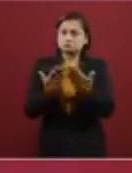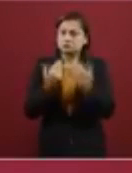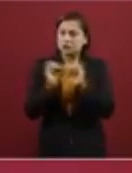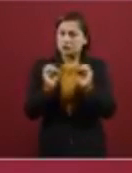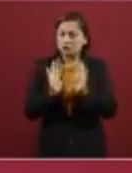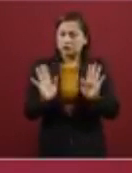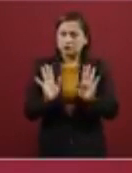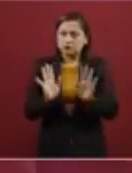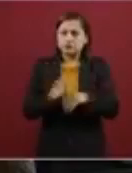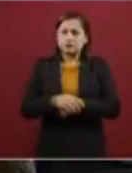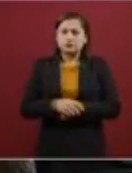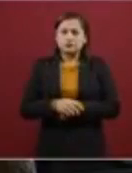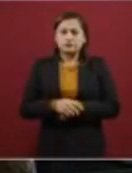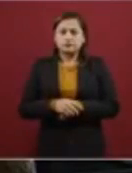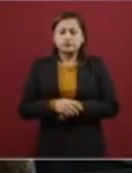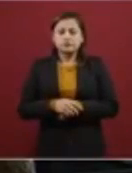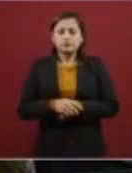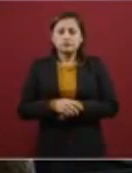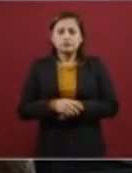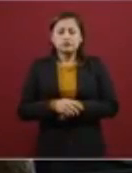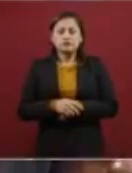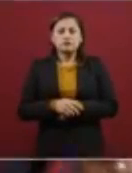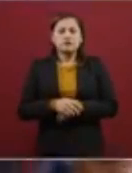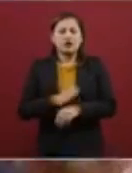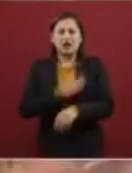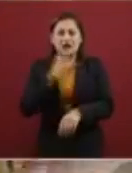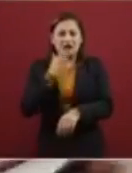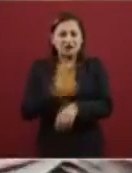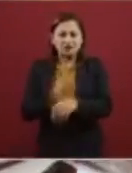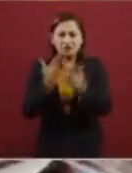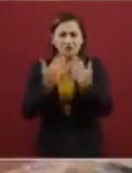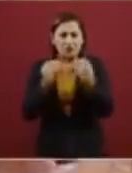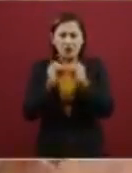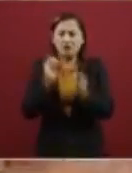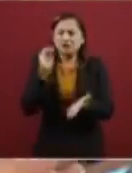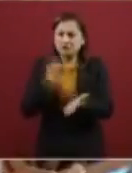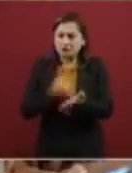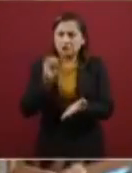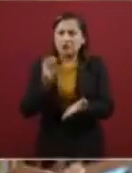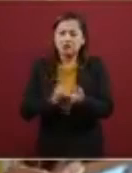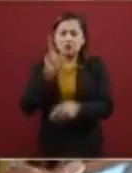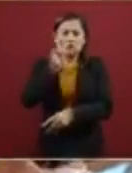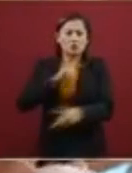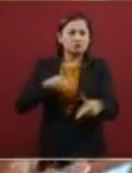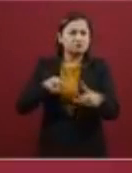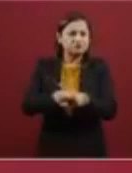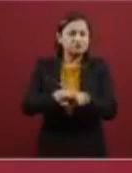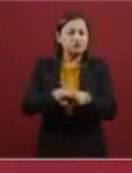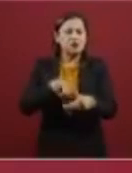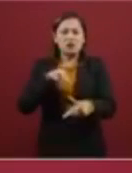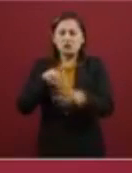Aparte de atender el asunto… Impunidad sigue habiendo, los feminicidios, los asesinatos a 6 periodistas durante su